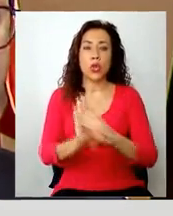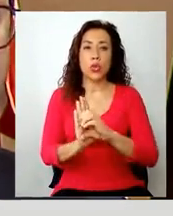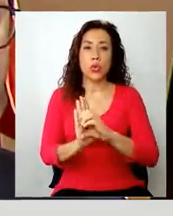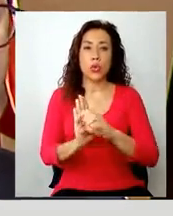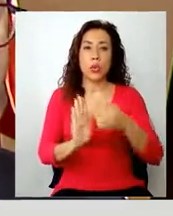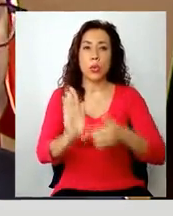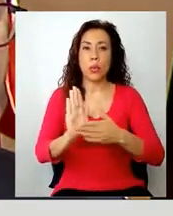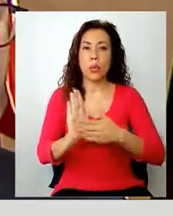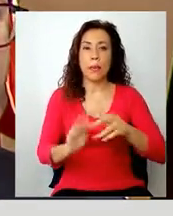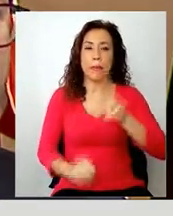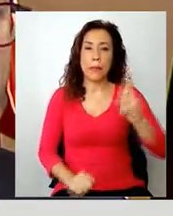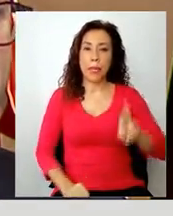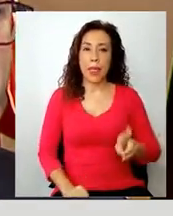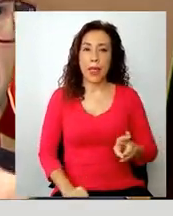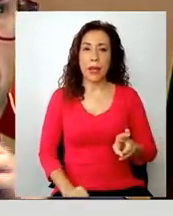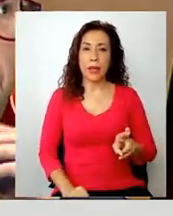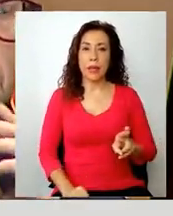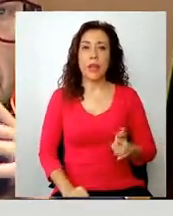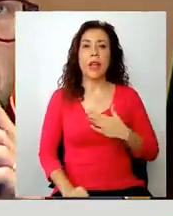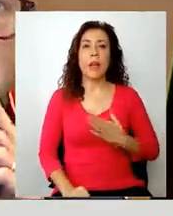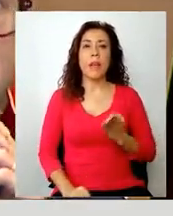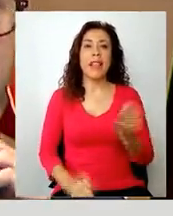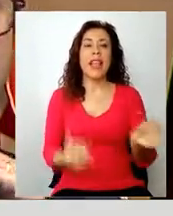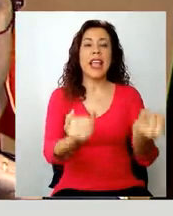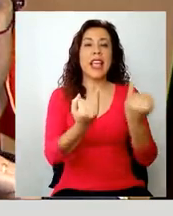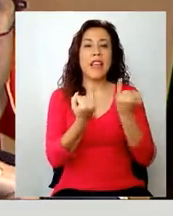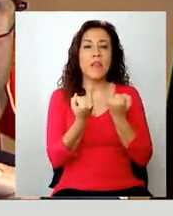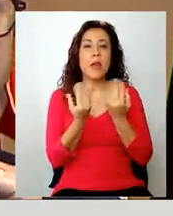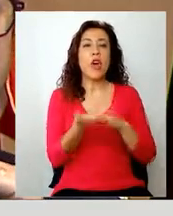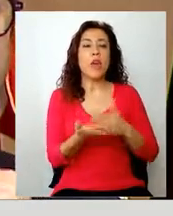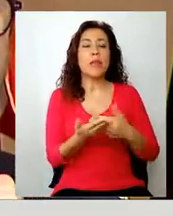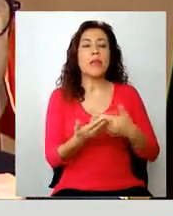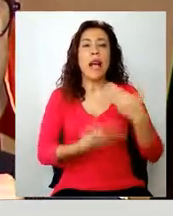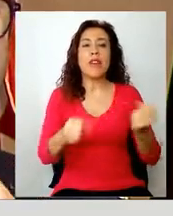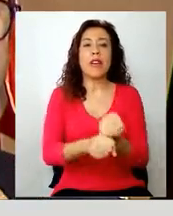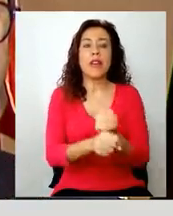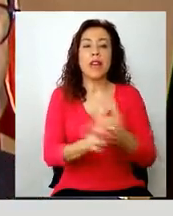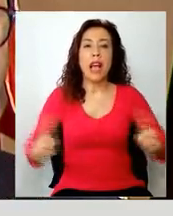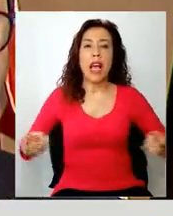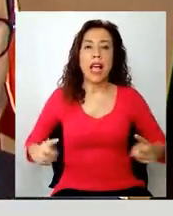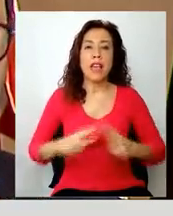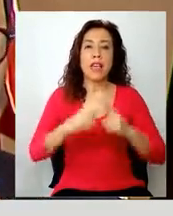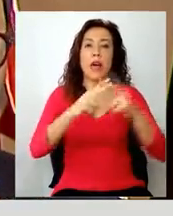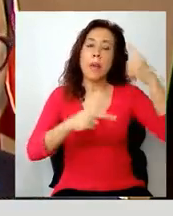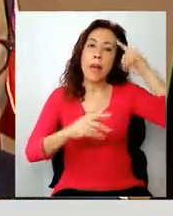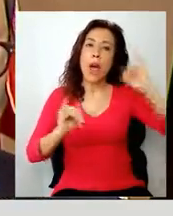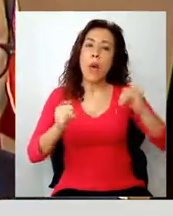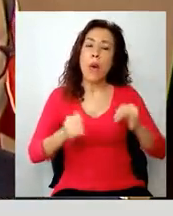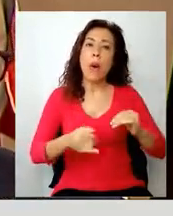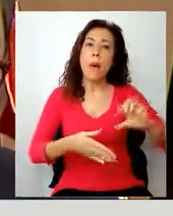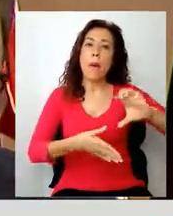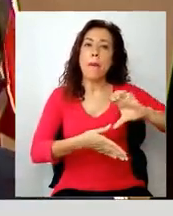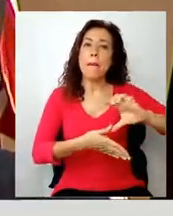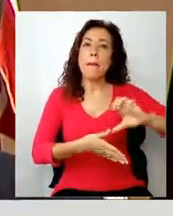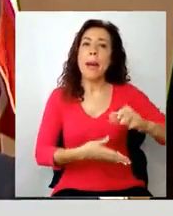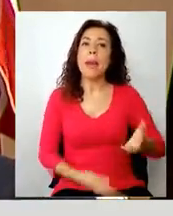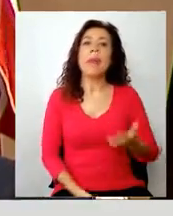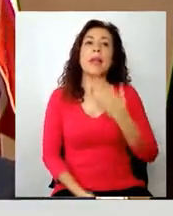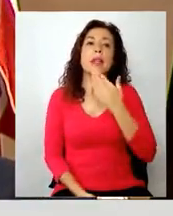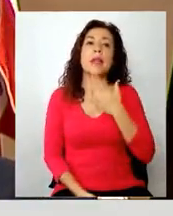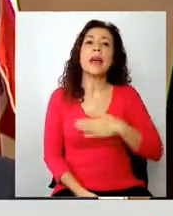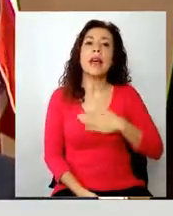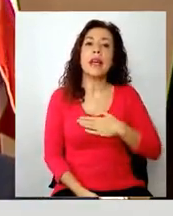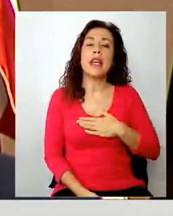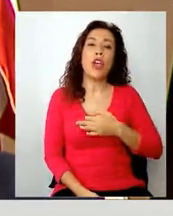República solicitar información acerca de los avances en la obra de infraestructura para los Juegos Panamericanos y al respecto Quiero enumerar primero